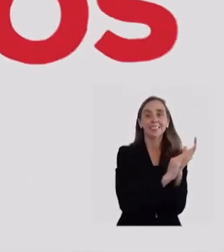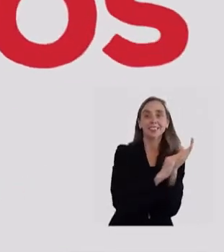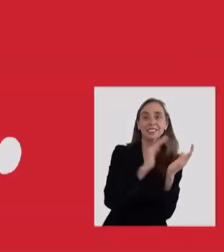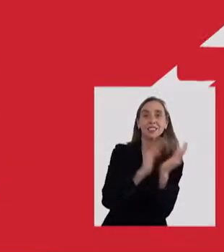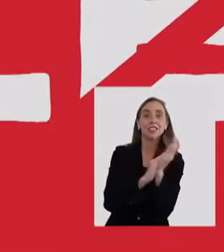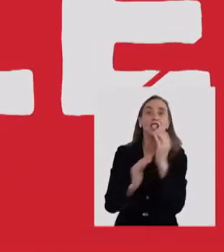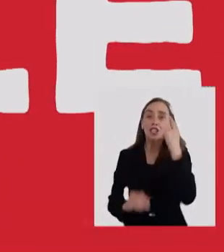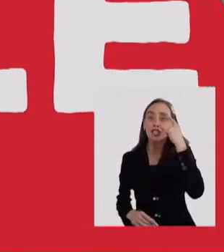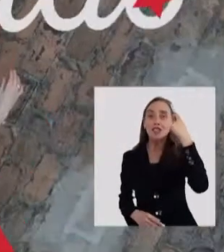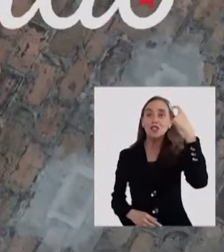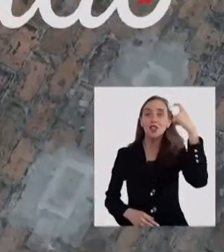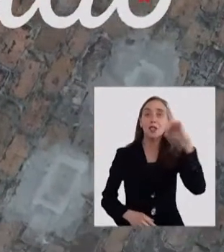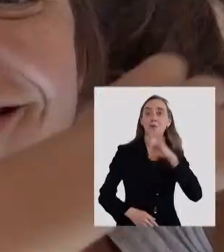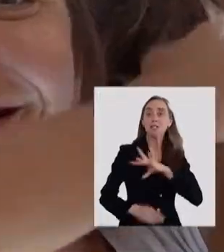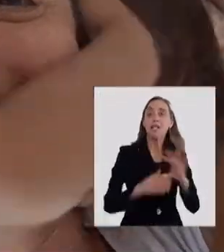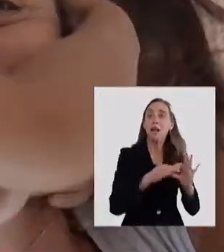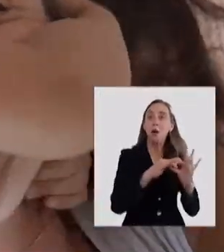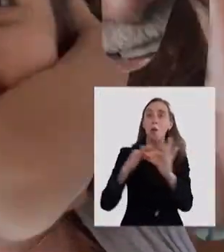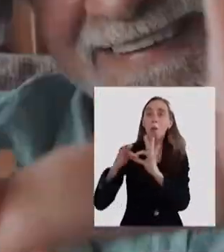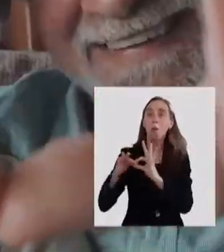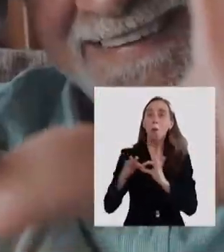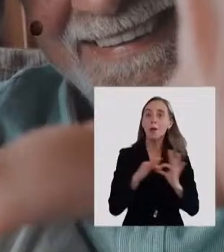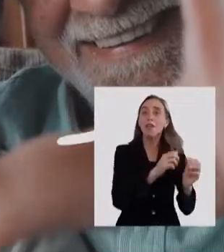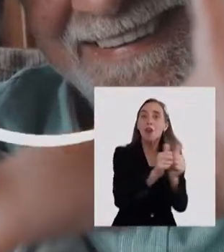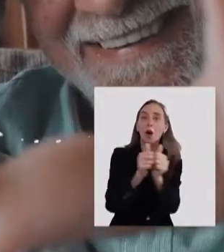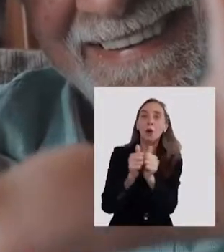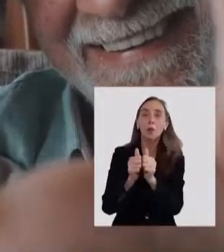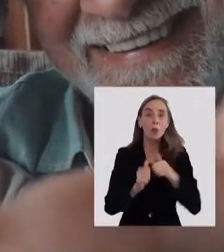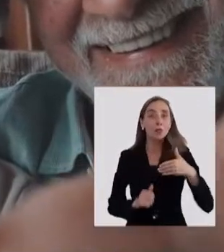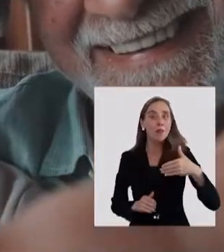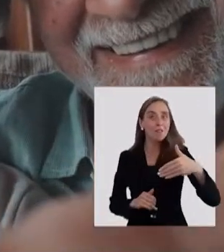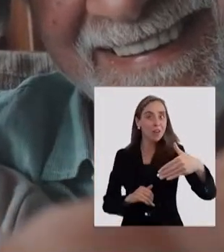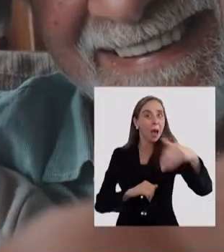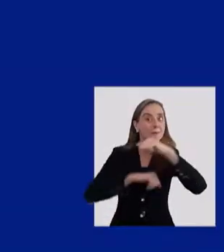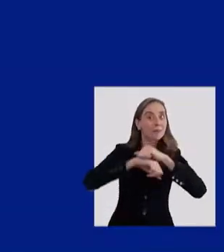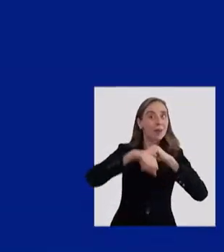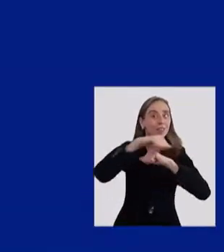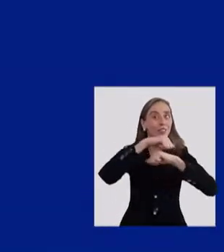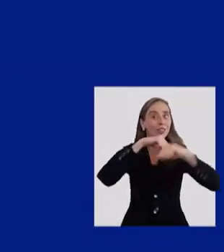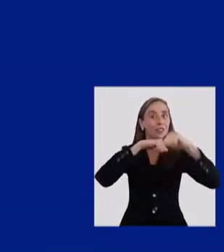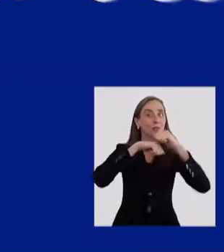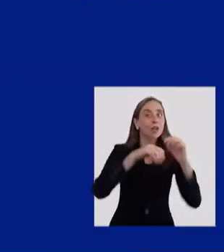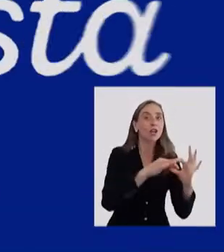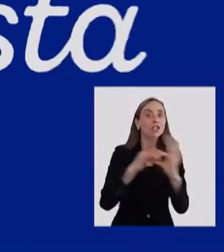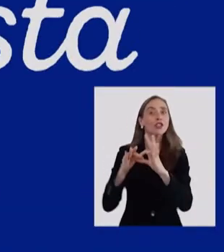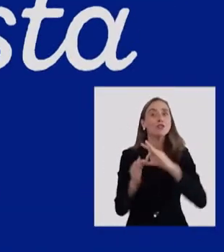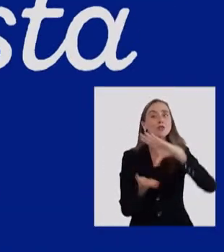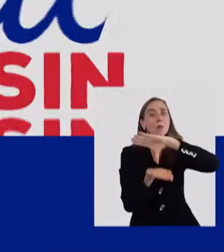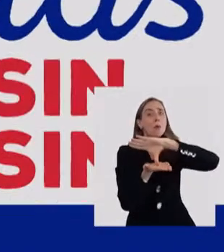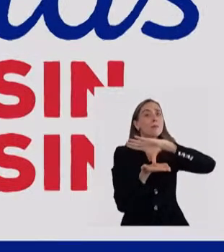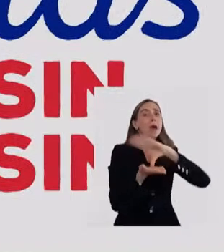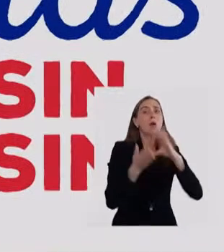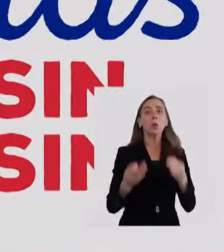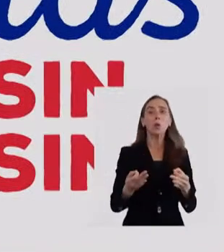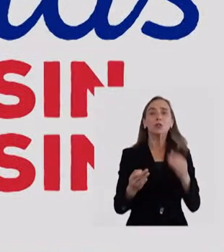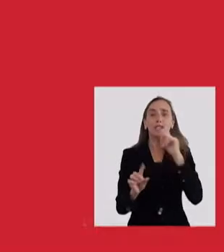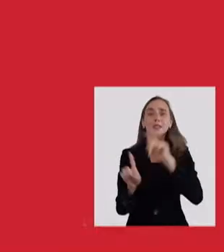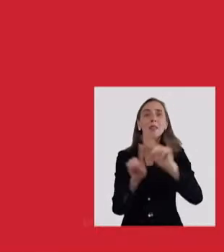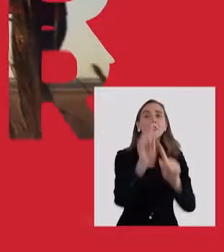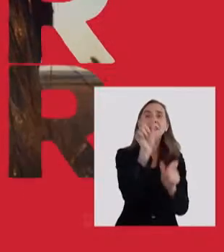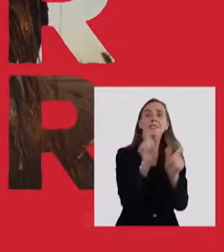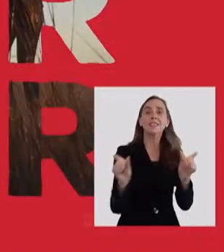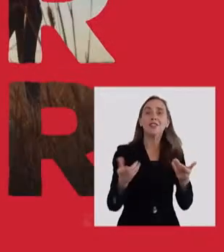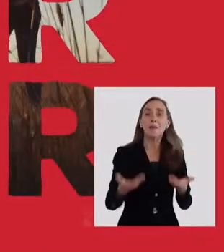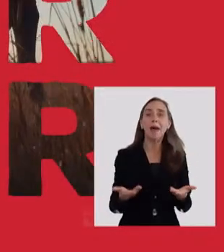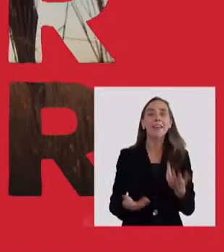soñamos un chile unido que juntos vamos a construir los union aparte justos sin diferencias